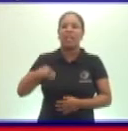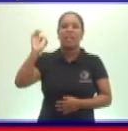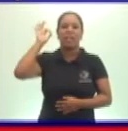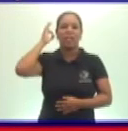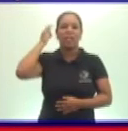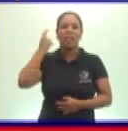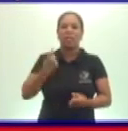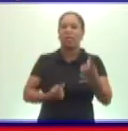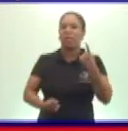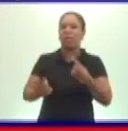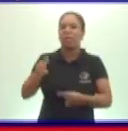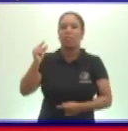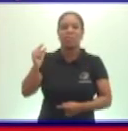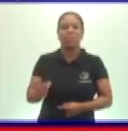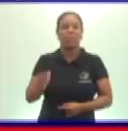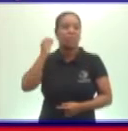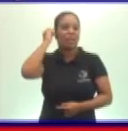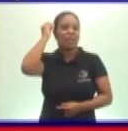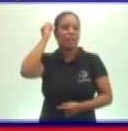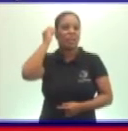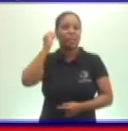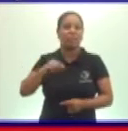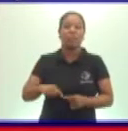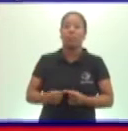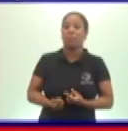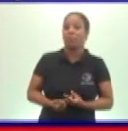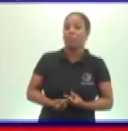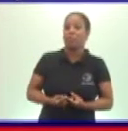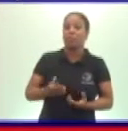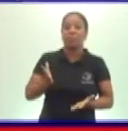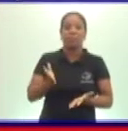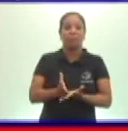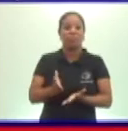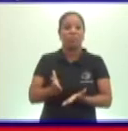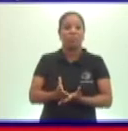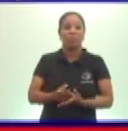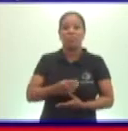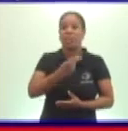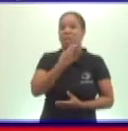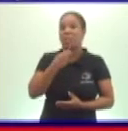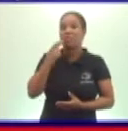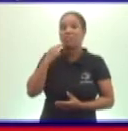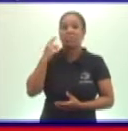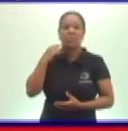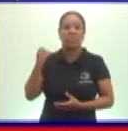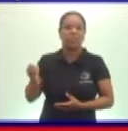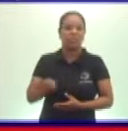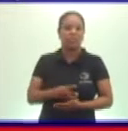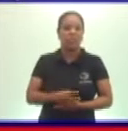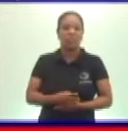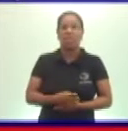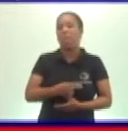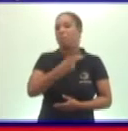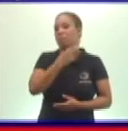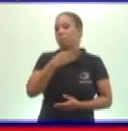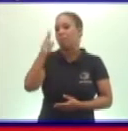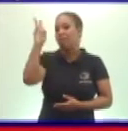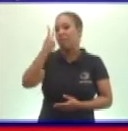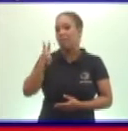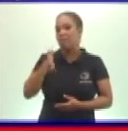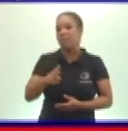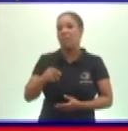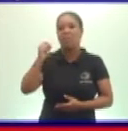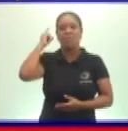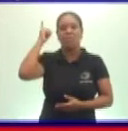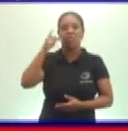algunos pensadores. Si eso es así, pues la doctrina martiana sería falsa, la doctrina bolivariana sería falsa, la ideología de la